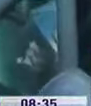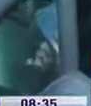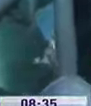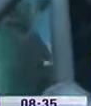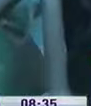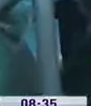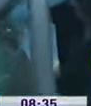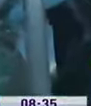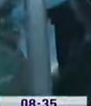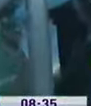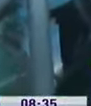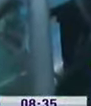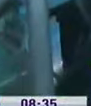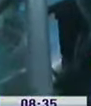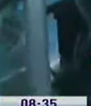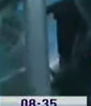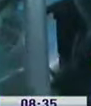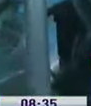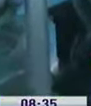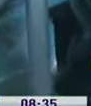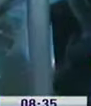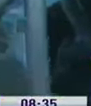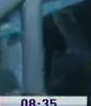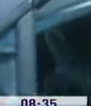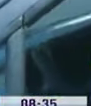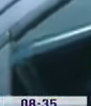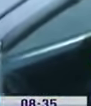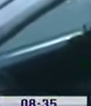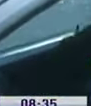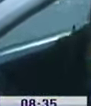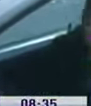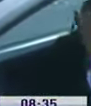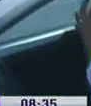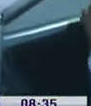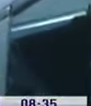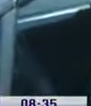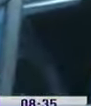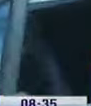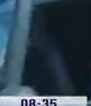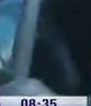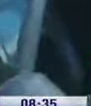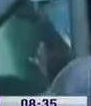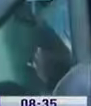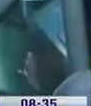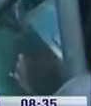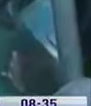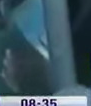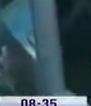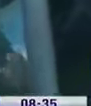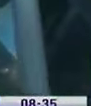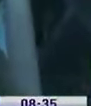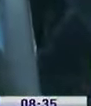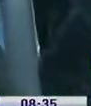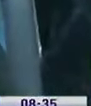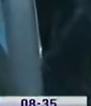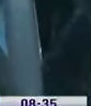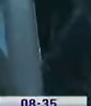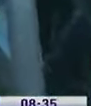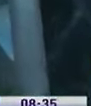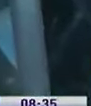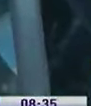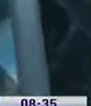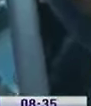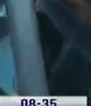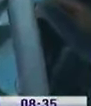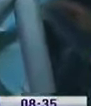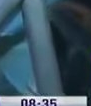motor. Cada digo, ay, vaya, pesca la mano, ay, vaya, vaya. Mil disculpas, ya.